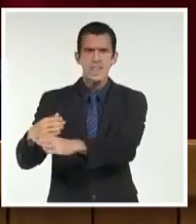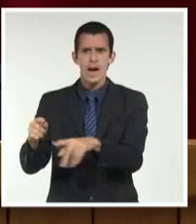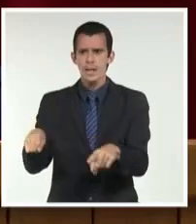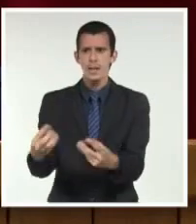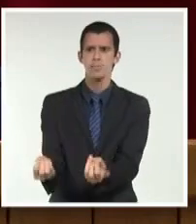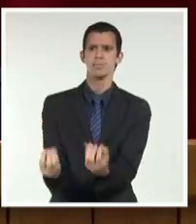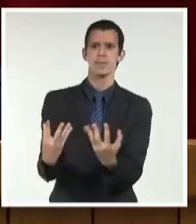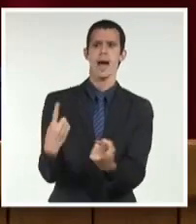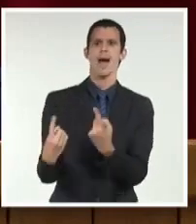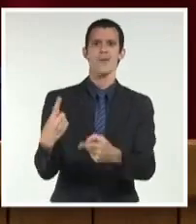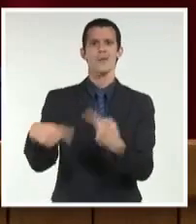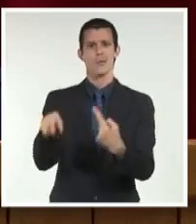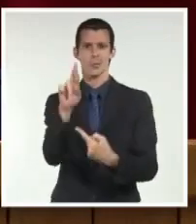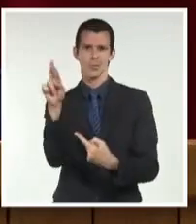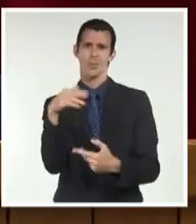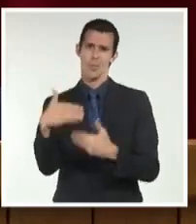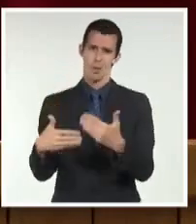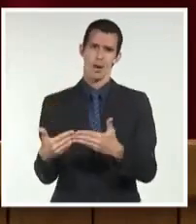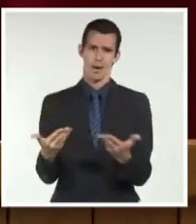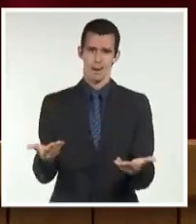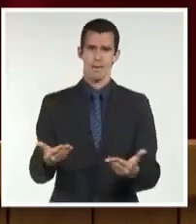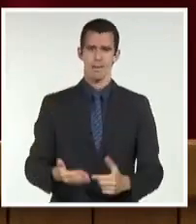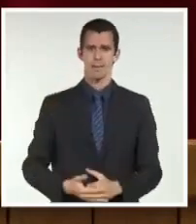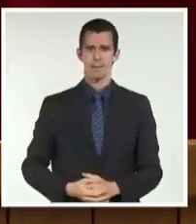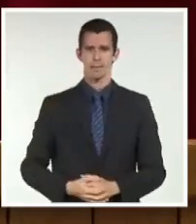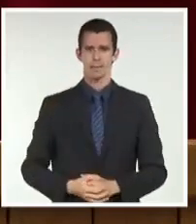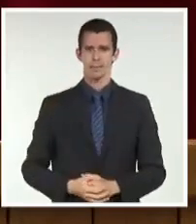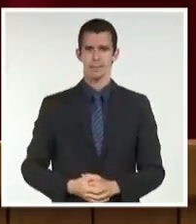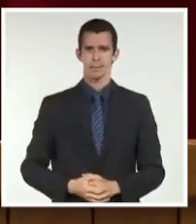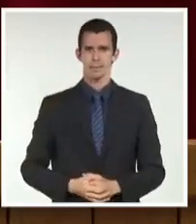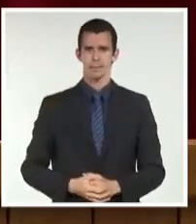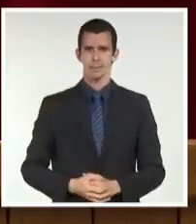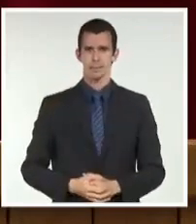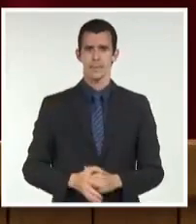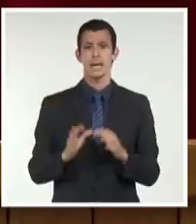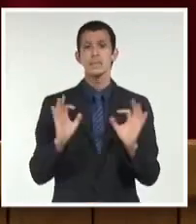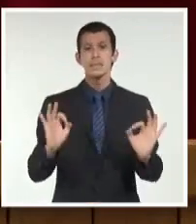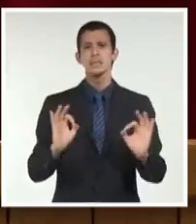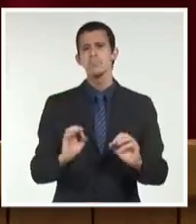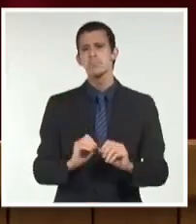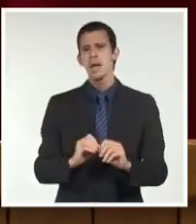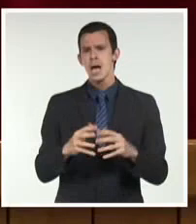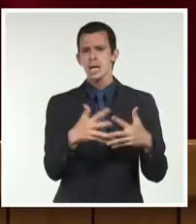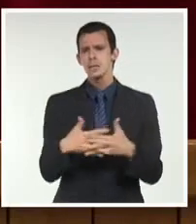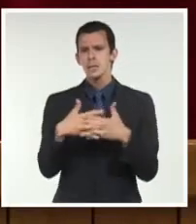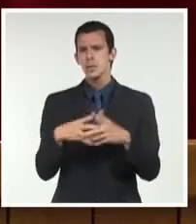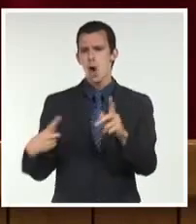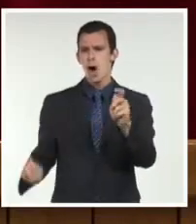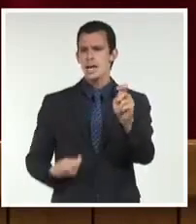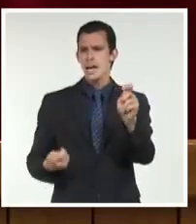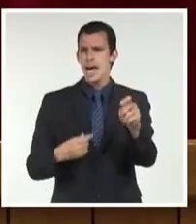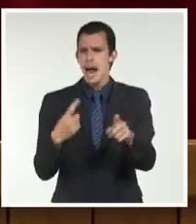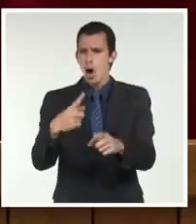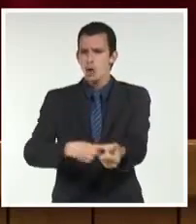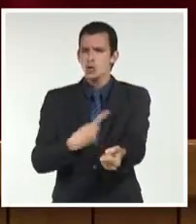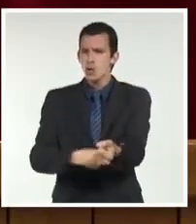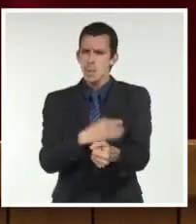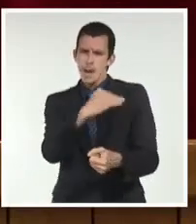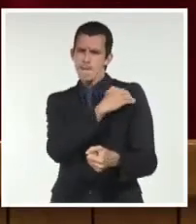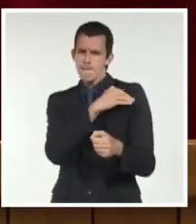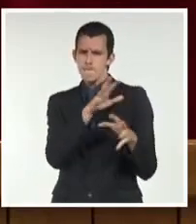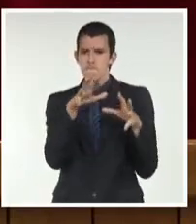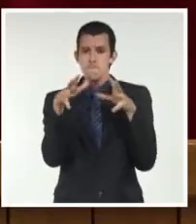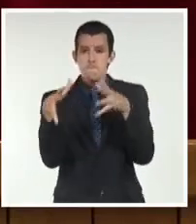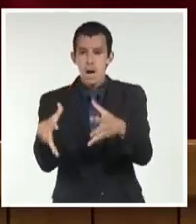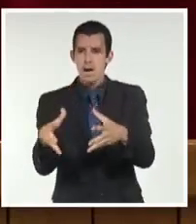sicariato informativo, aplican contra Cuba las fórmulas de la guerra no convencional ya ensayadas y aplicadas con graves costos